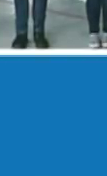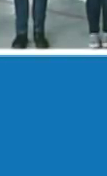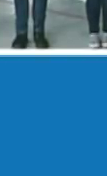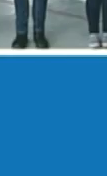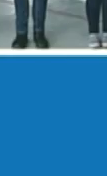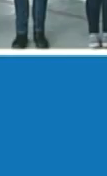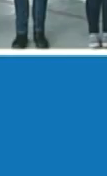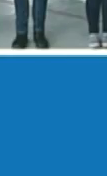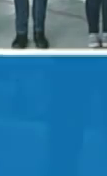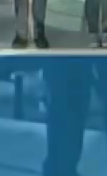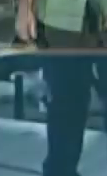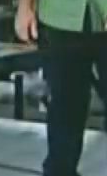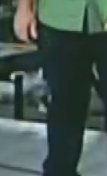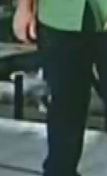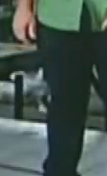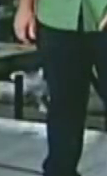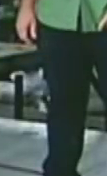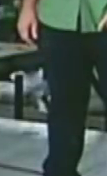abajo